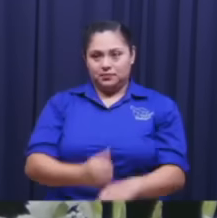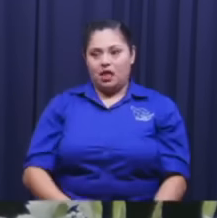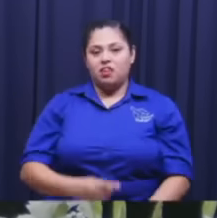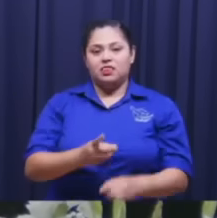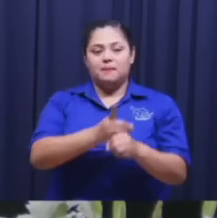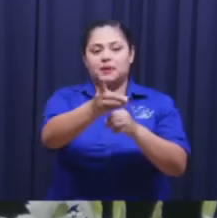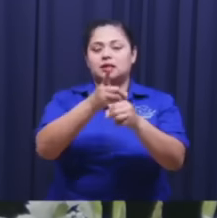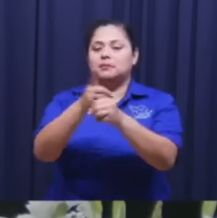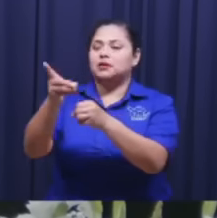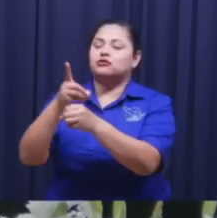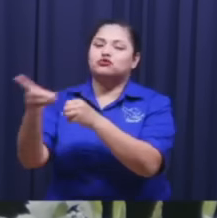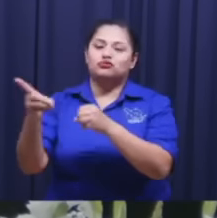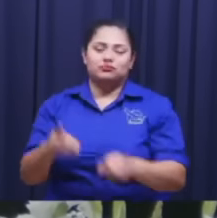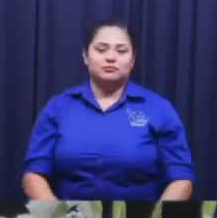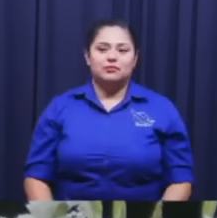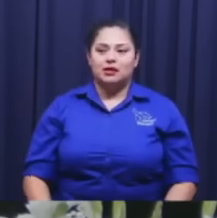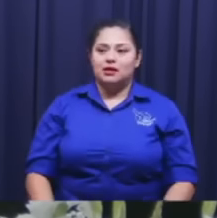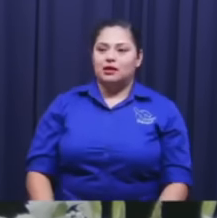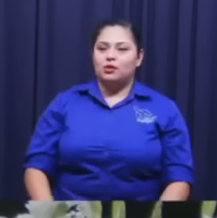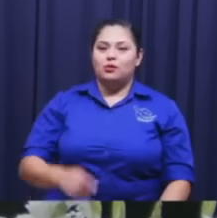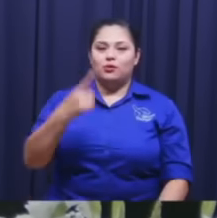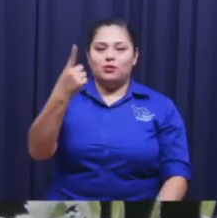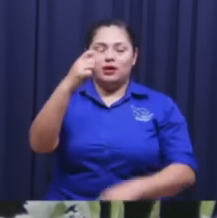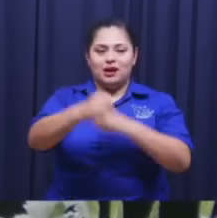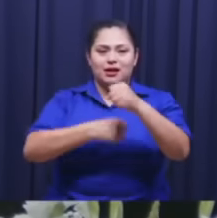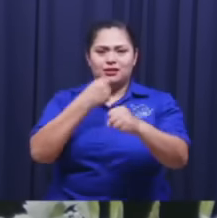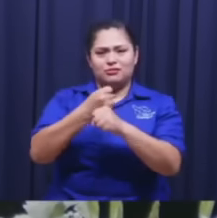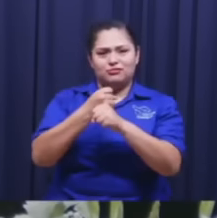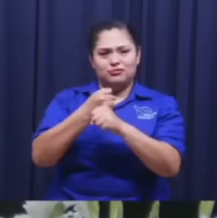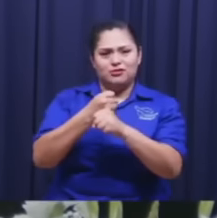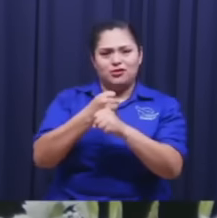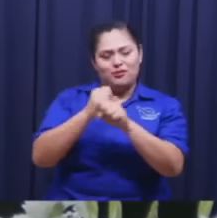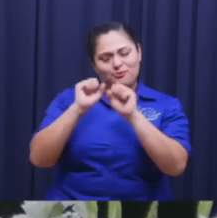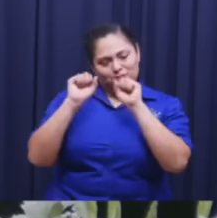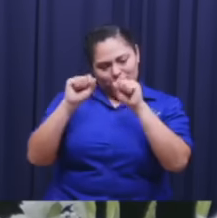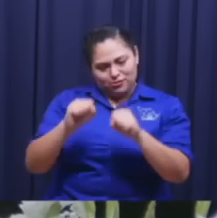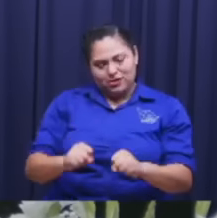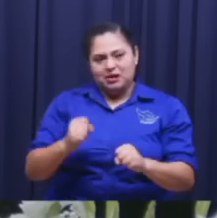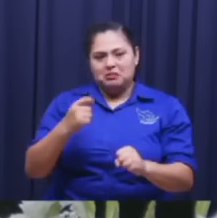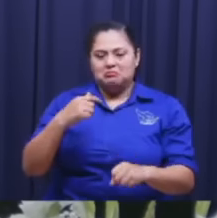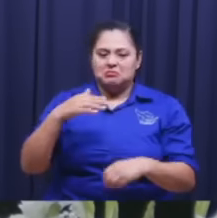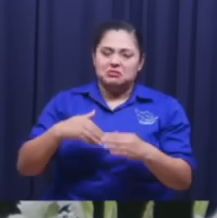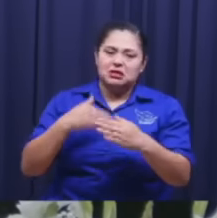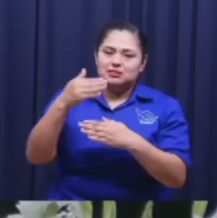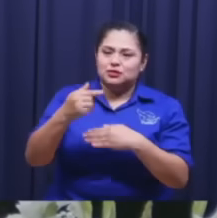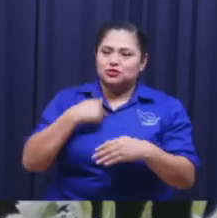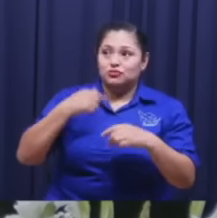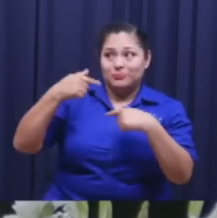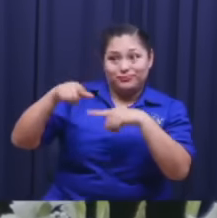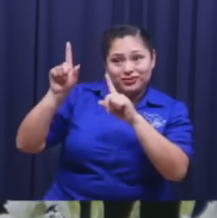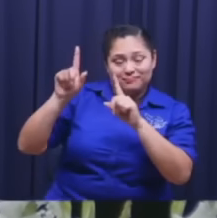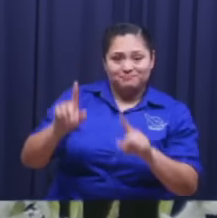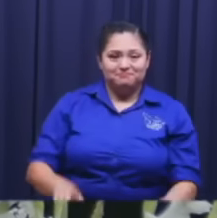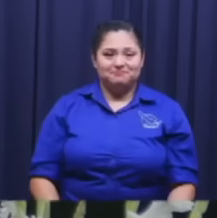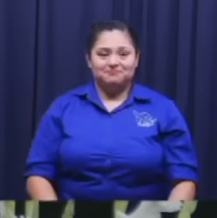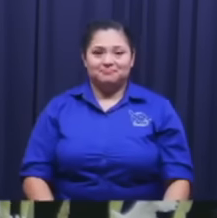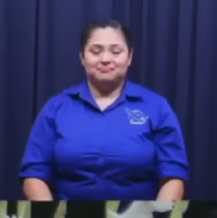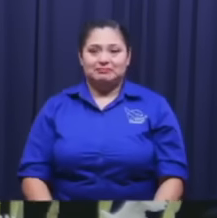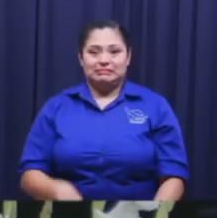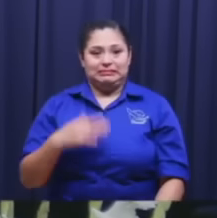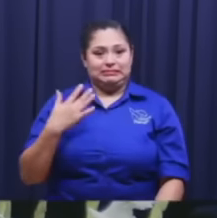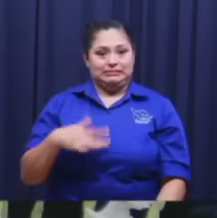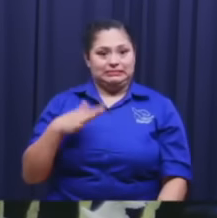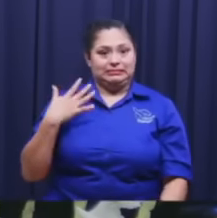Me daban viáticos. Un año aguanté. Me fui. ¡Ja!